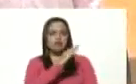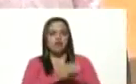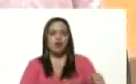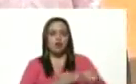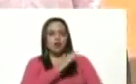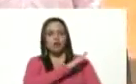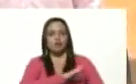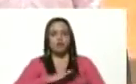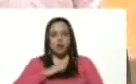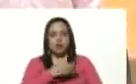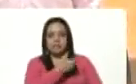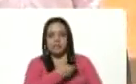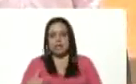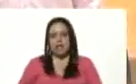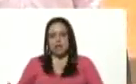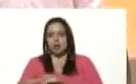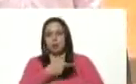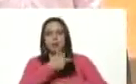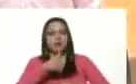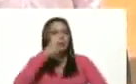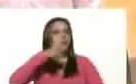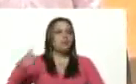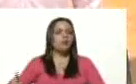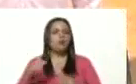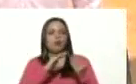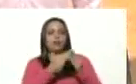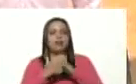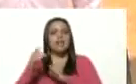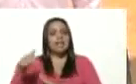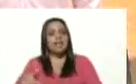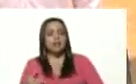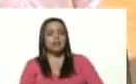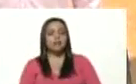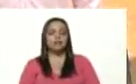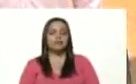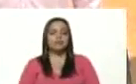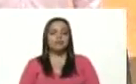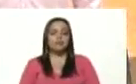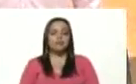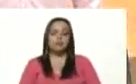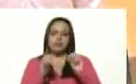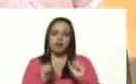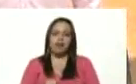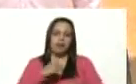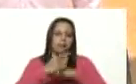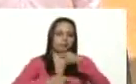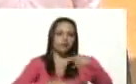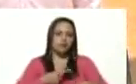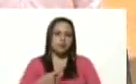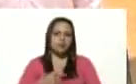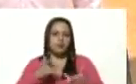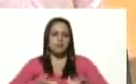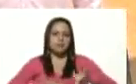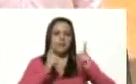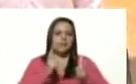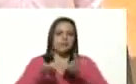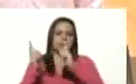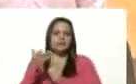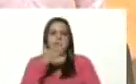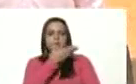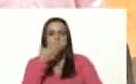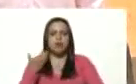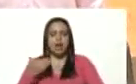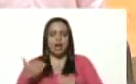presidenciales de gobierno popular para las comunas, y esto no es más que concreción de procesos que permiten obtener